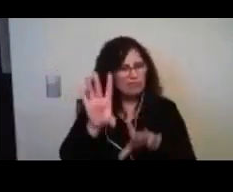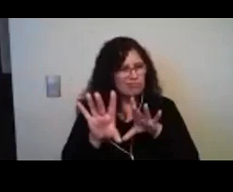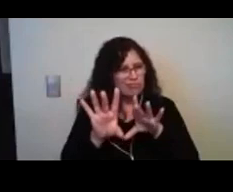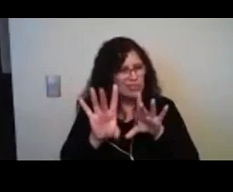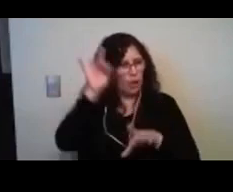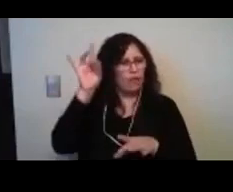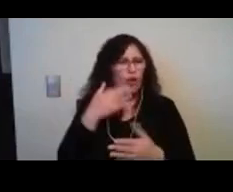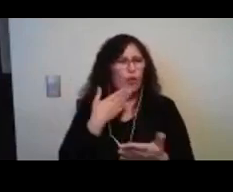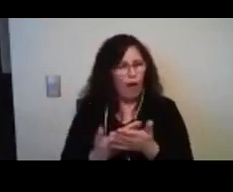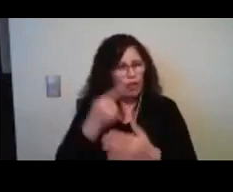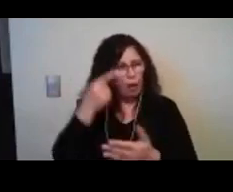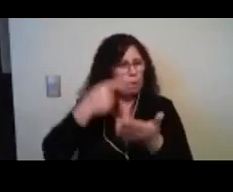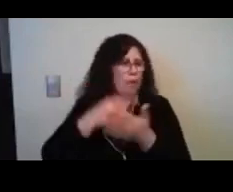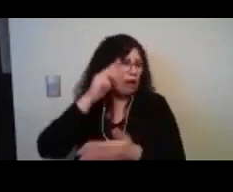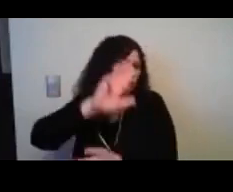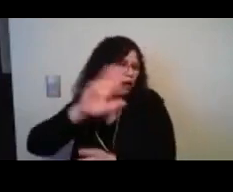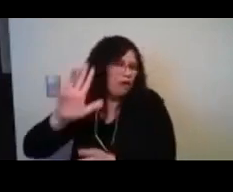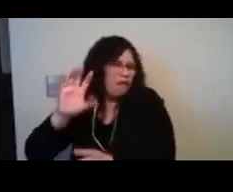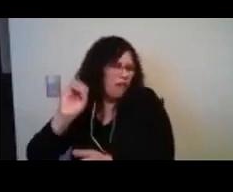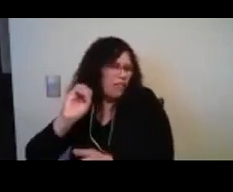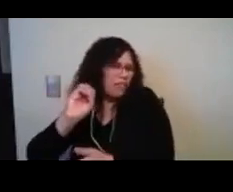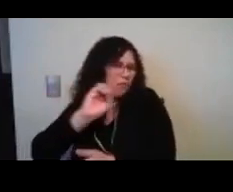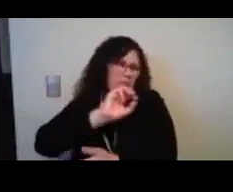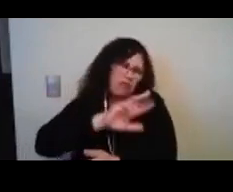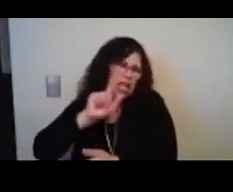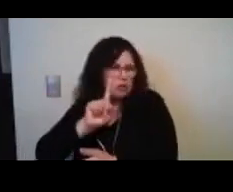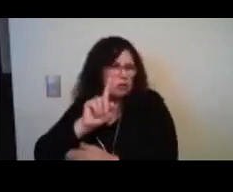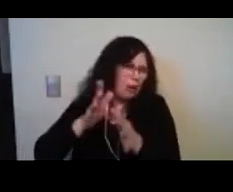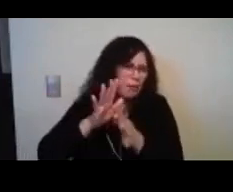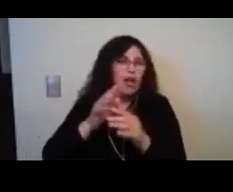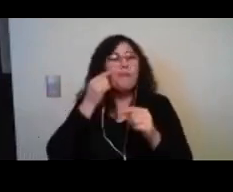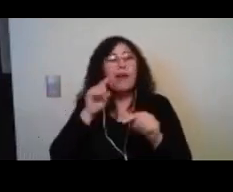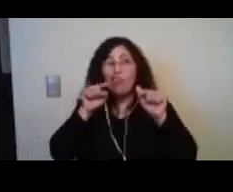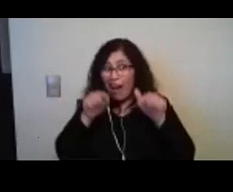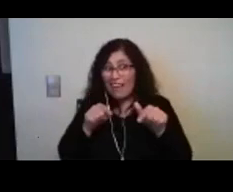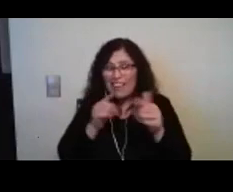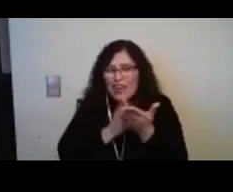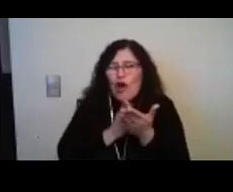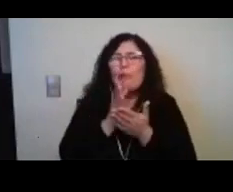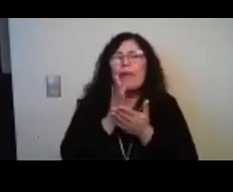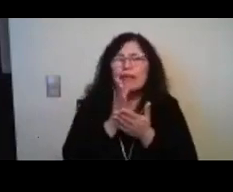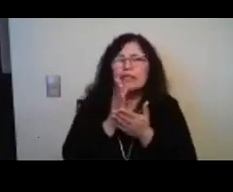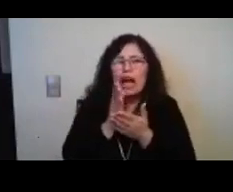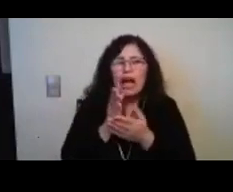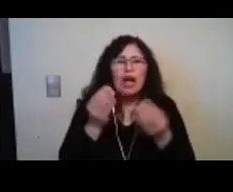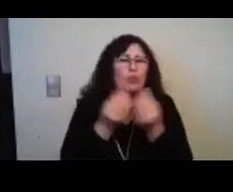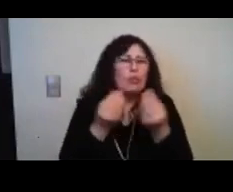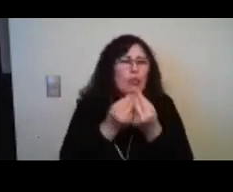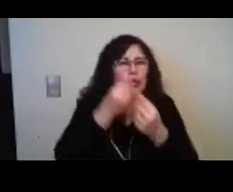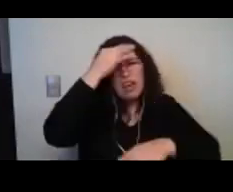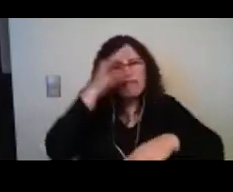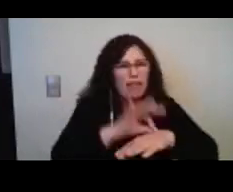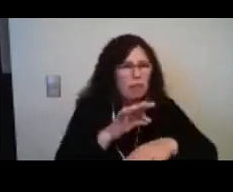estudio. Se han descubierto algunas cosas, pero probablemente aquí esté el origen de muchas enfermedades que no se conocen muy bien